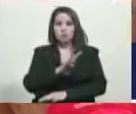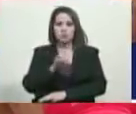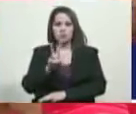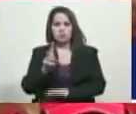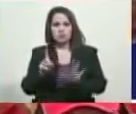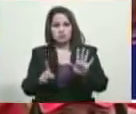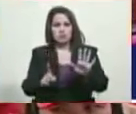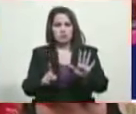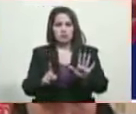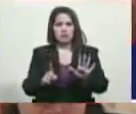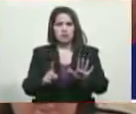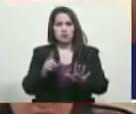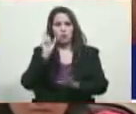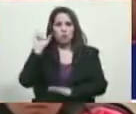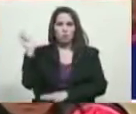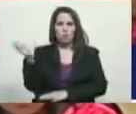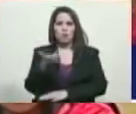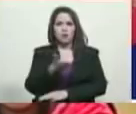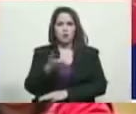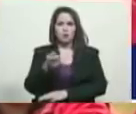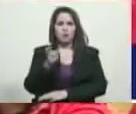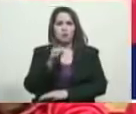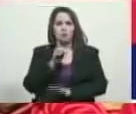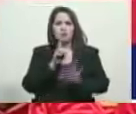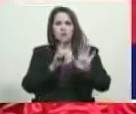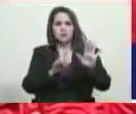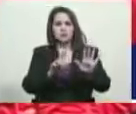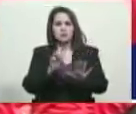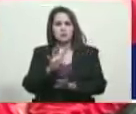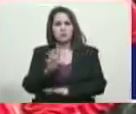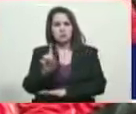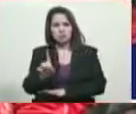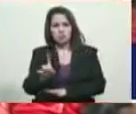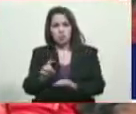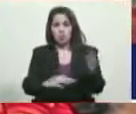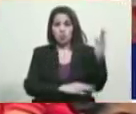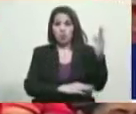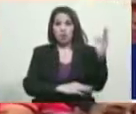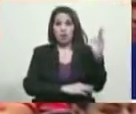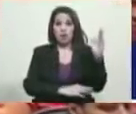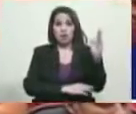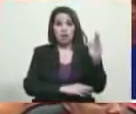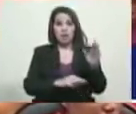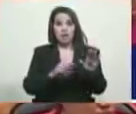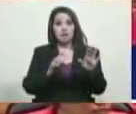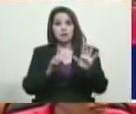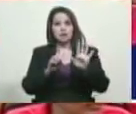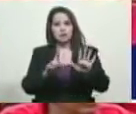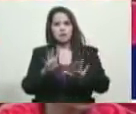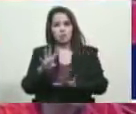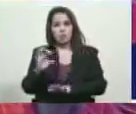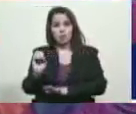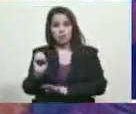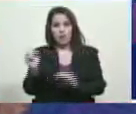426. Guárico, 641. Lara, 640.